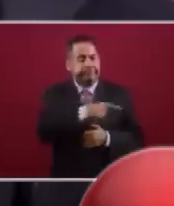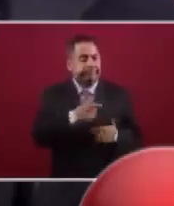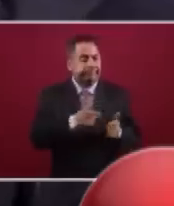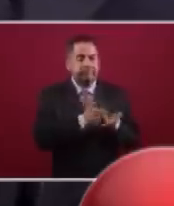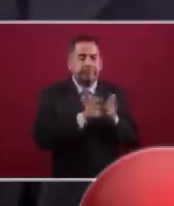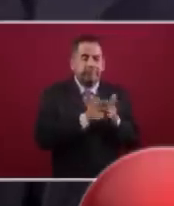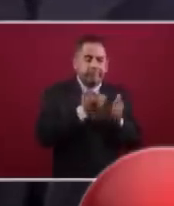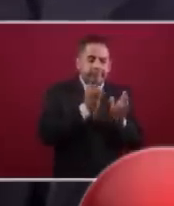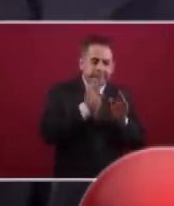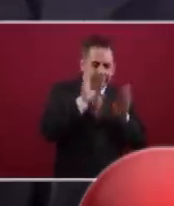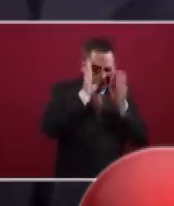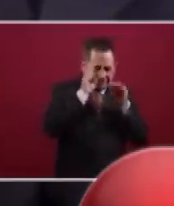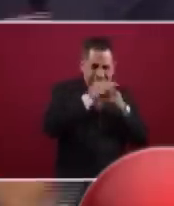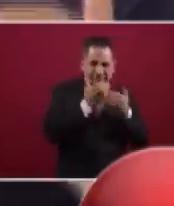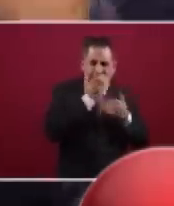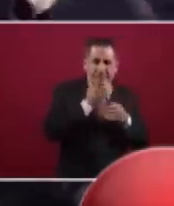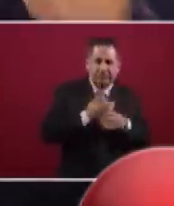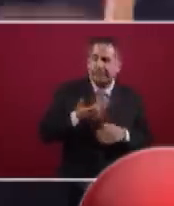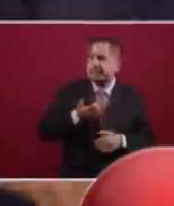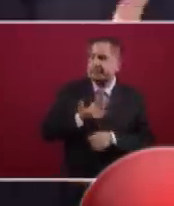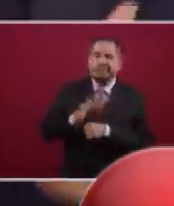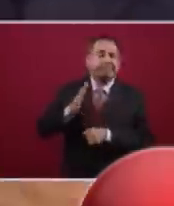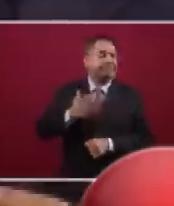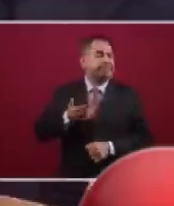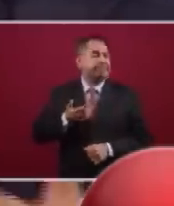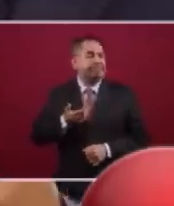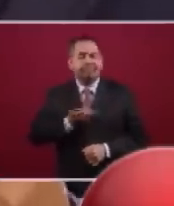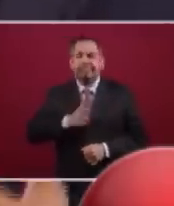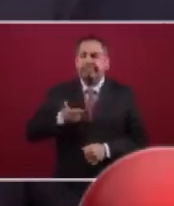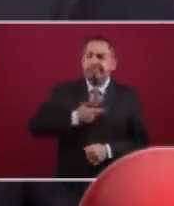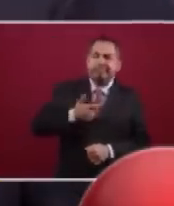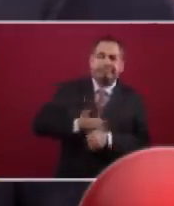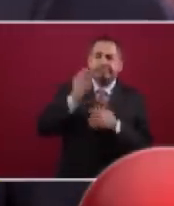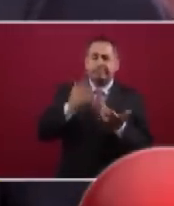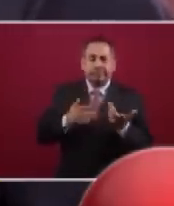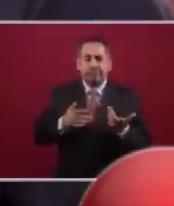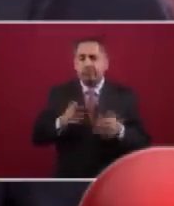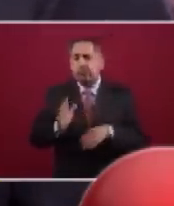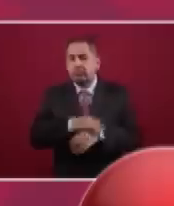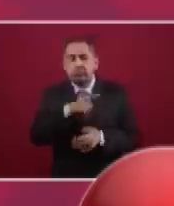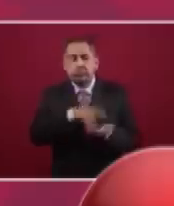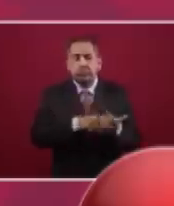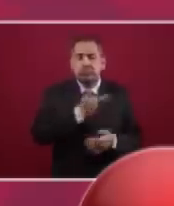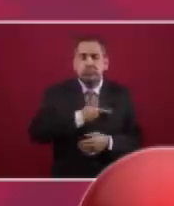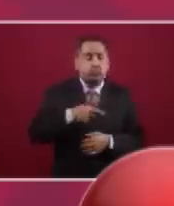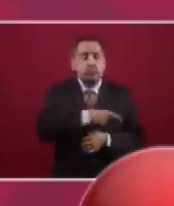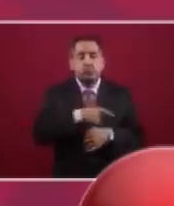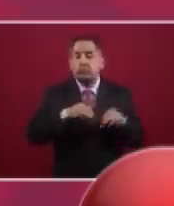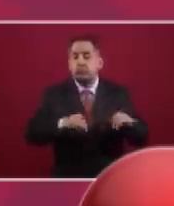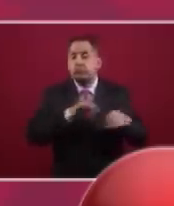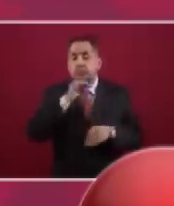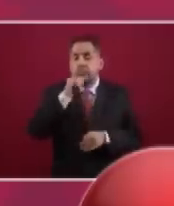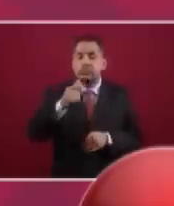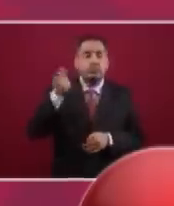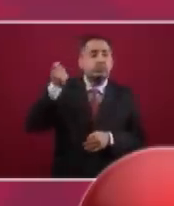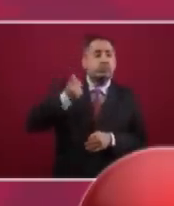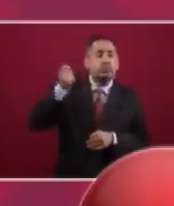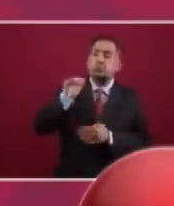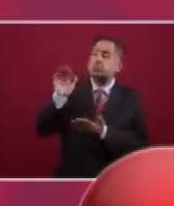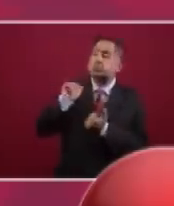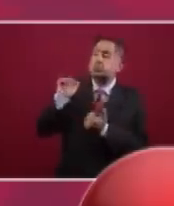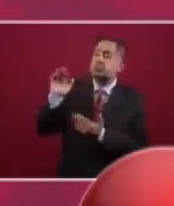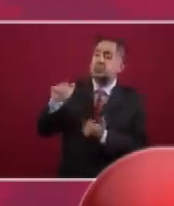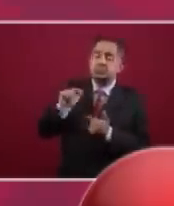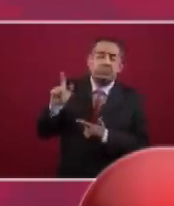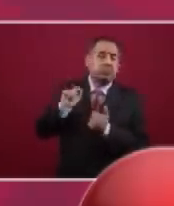inconformidad. Los que vivían sin trabajar, los